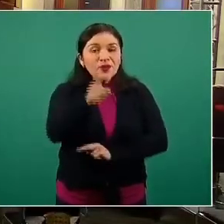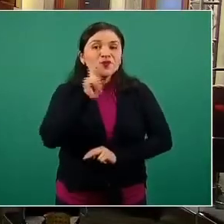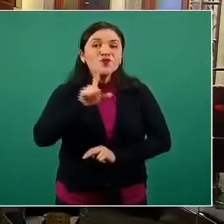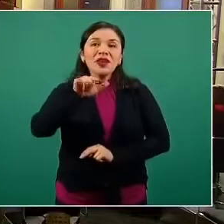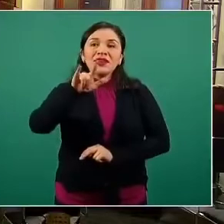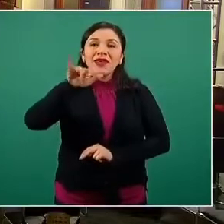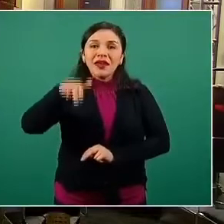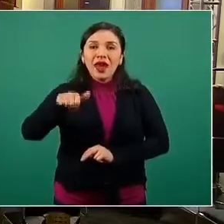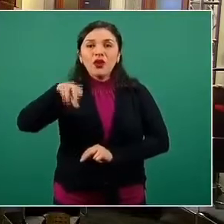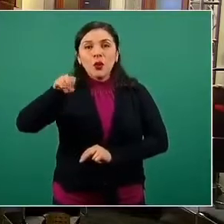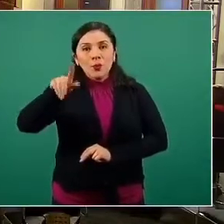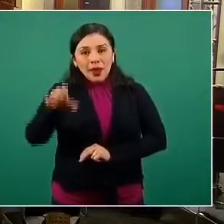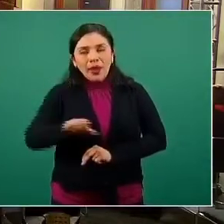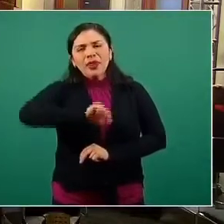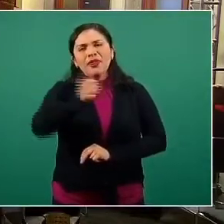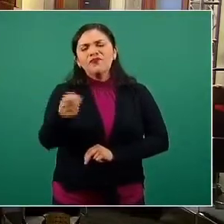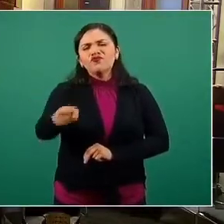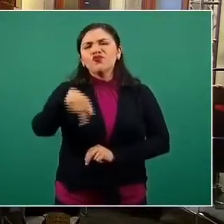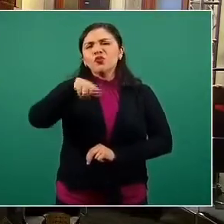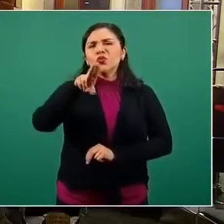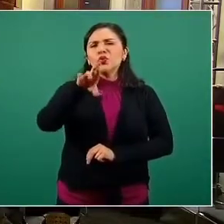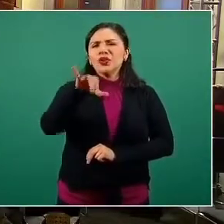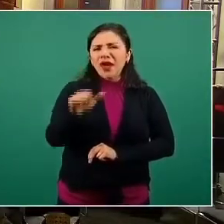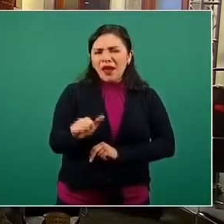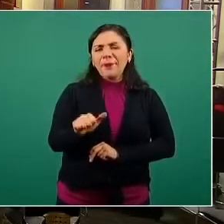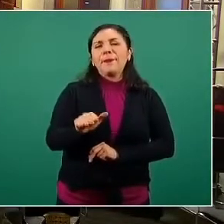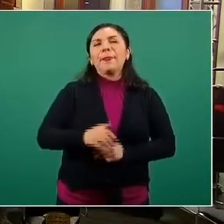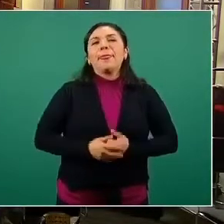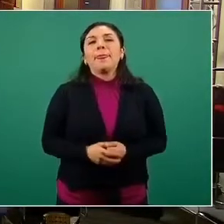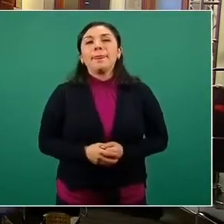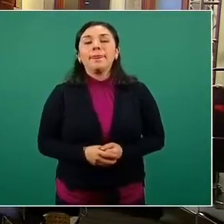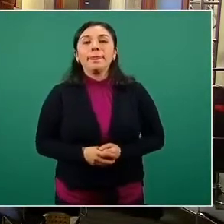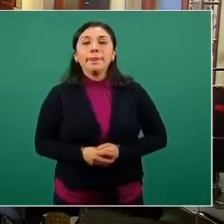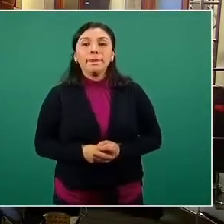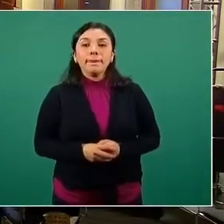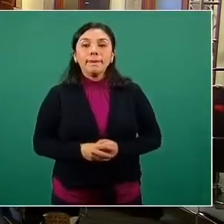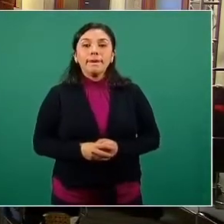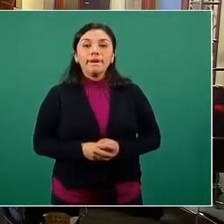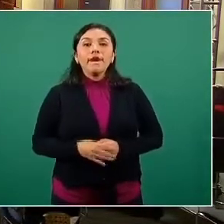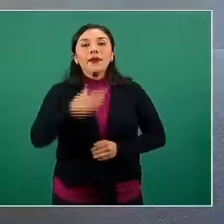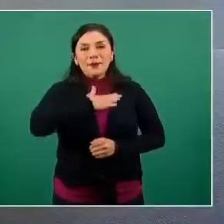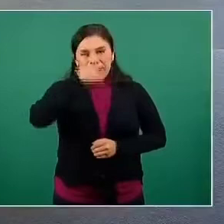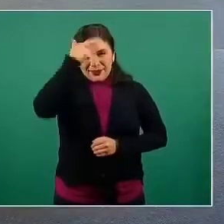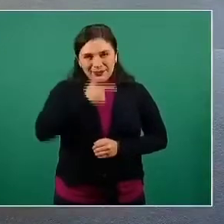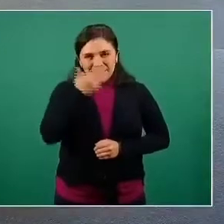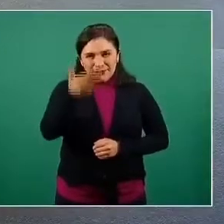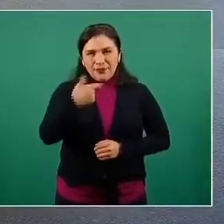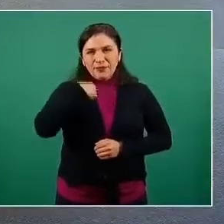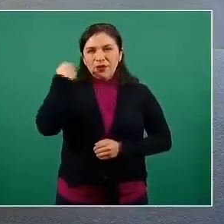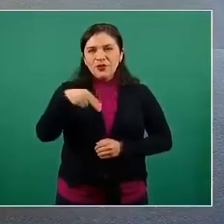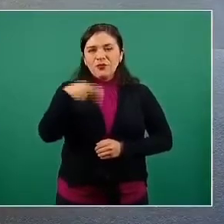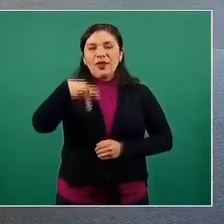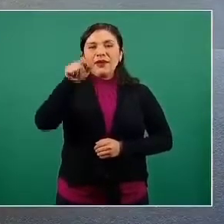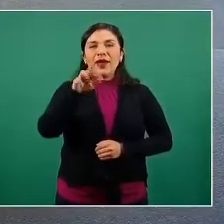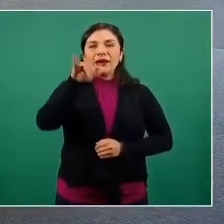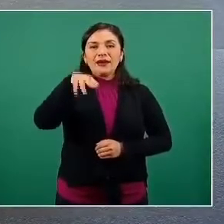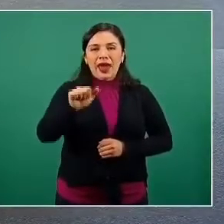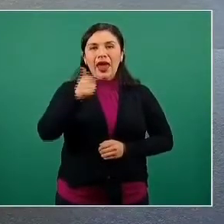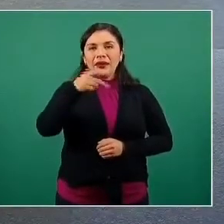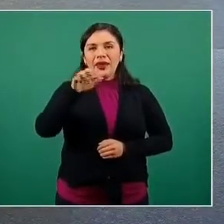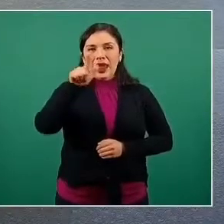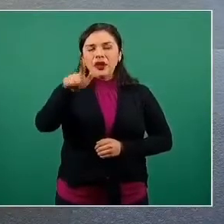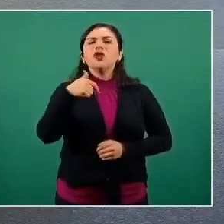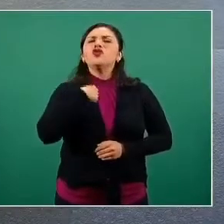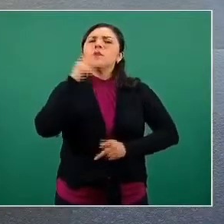Noble, Nuria Fernández, y nos seguimos un lado y el otro. Gracias, buenas noches, doctor. Karina Aguilar, del diario 24 Horas.